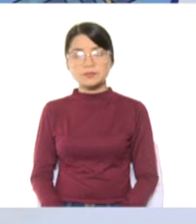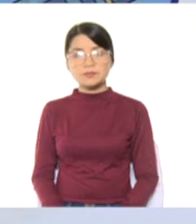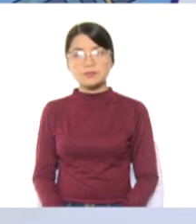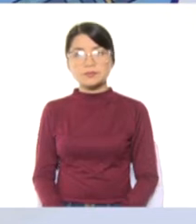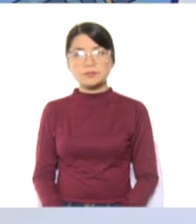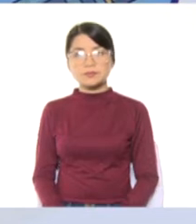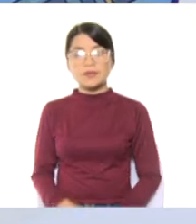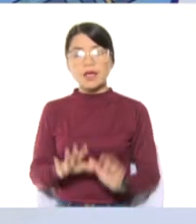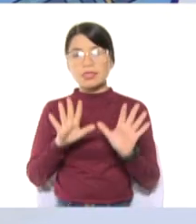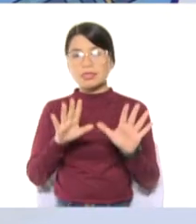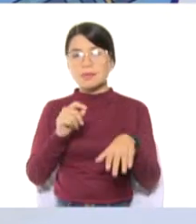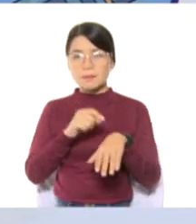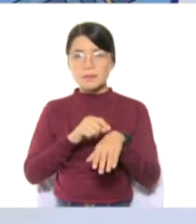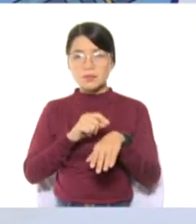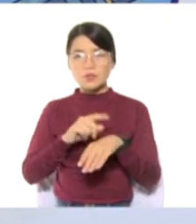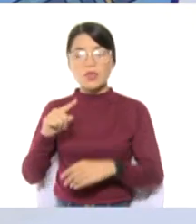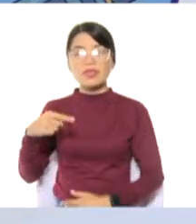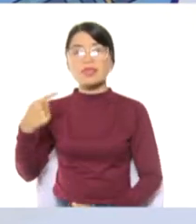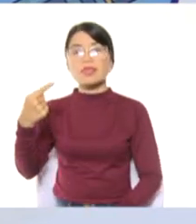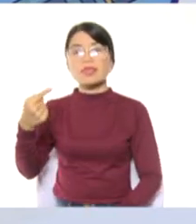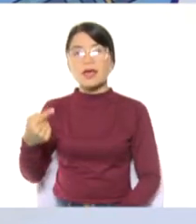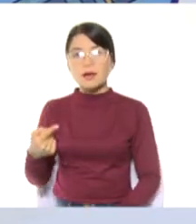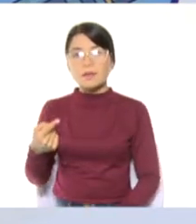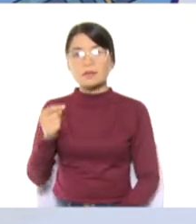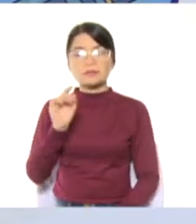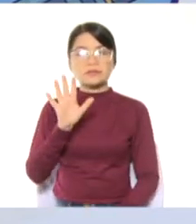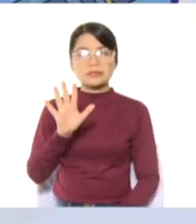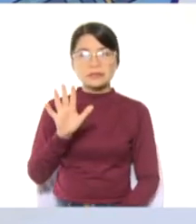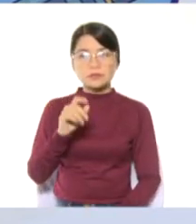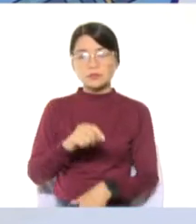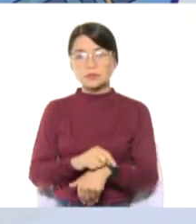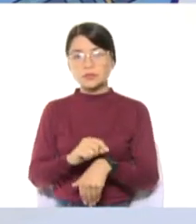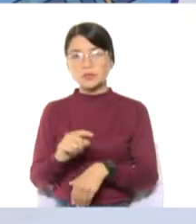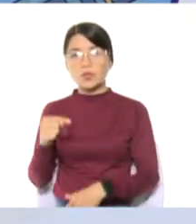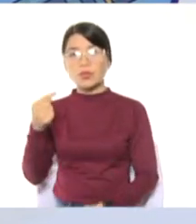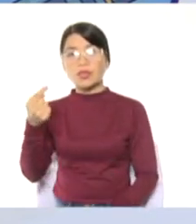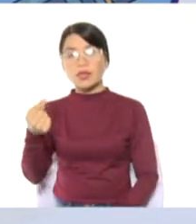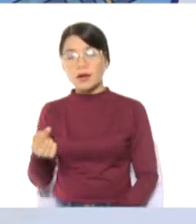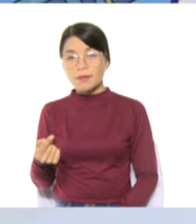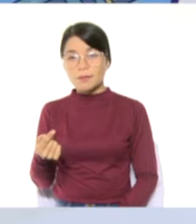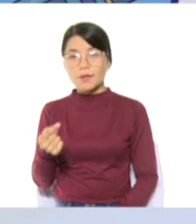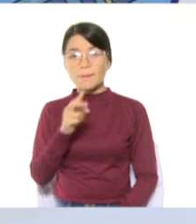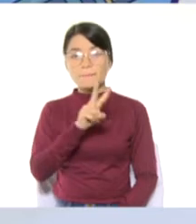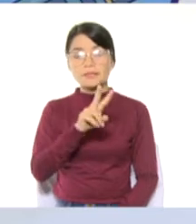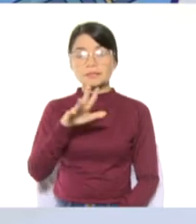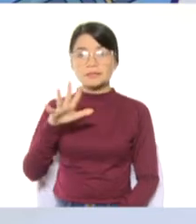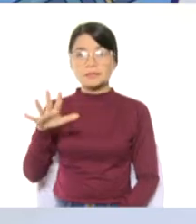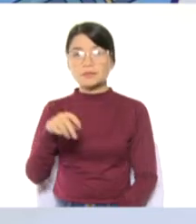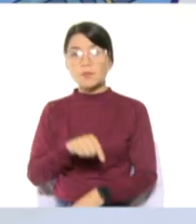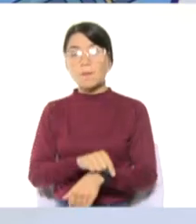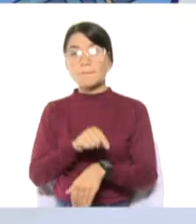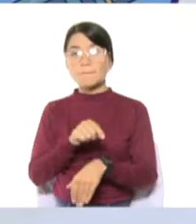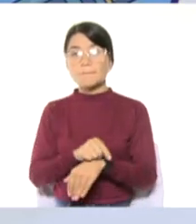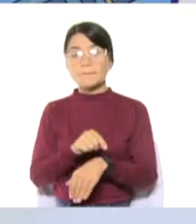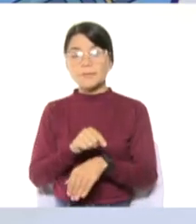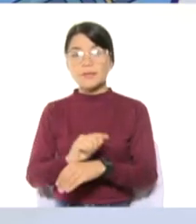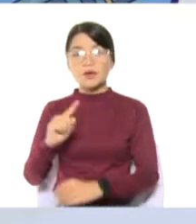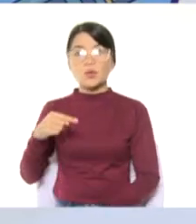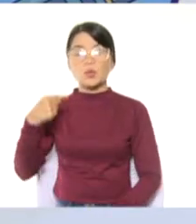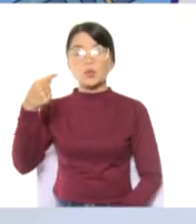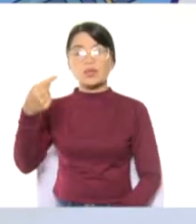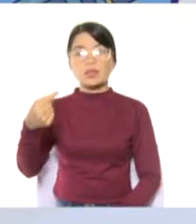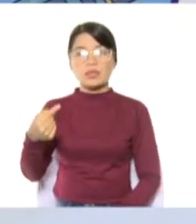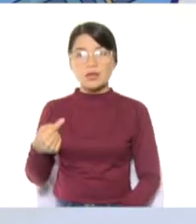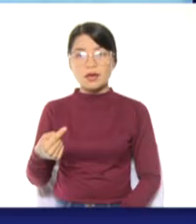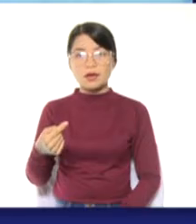después, 20 minutos pasado o 20 minutos después, 25 minutos pasado, 25 minutos después y al final tenemos